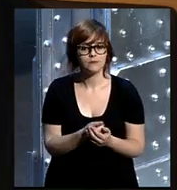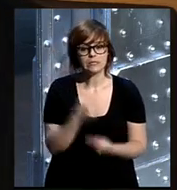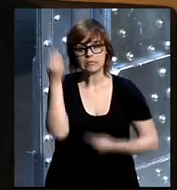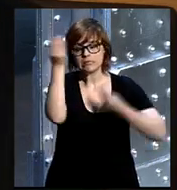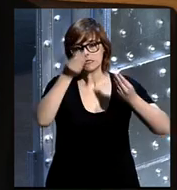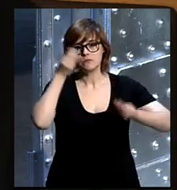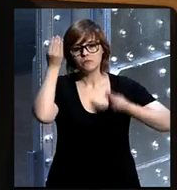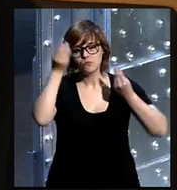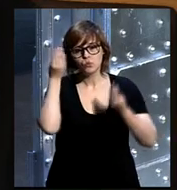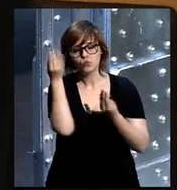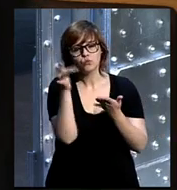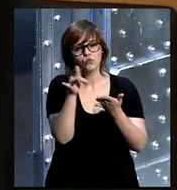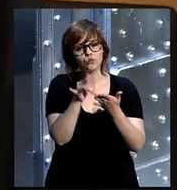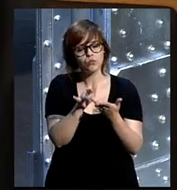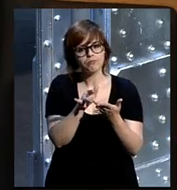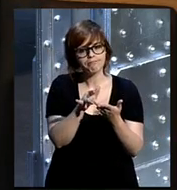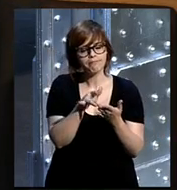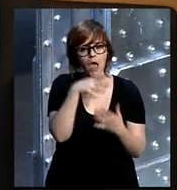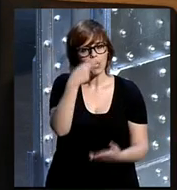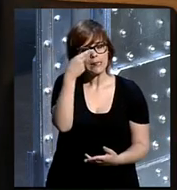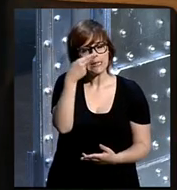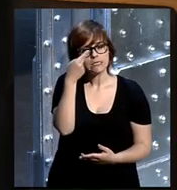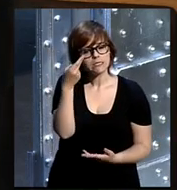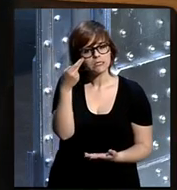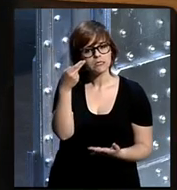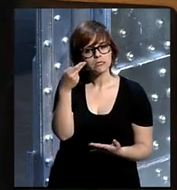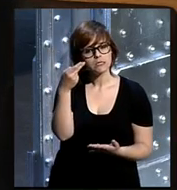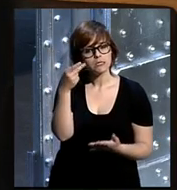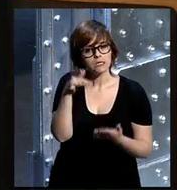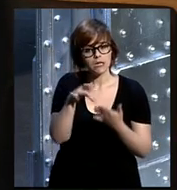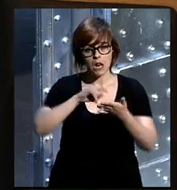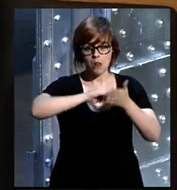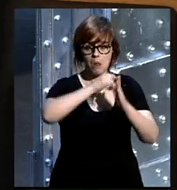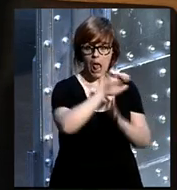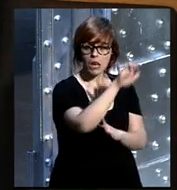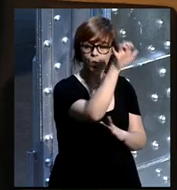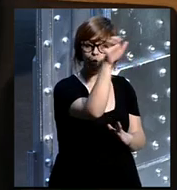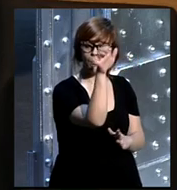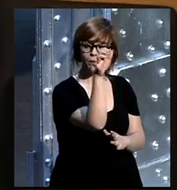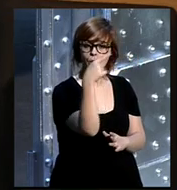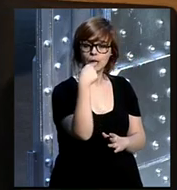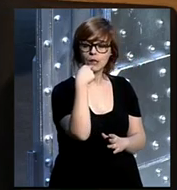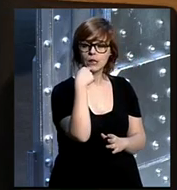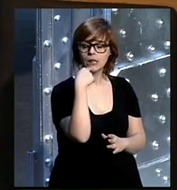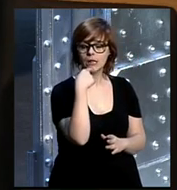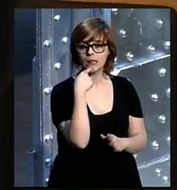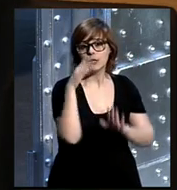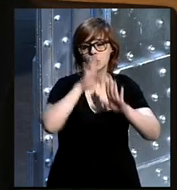sería interesante saber si, como en el plan europeo parece que hay un